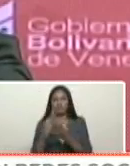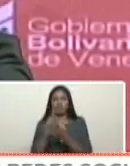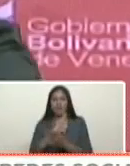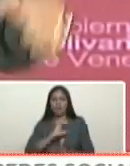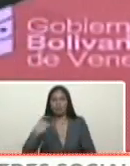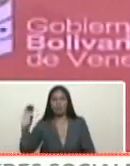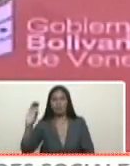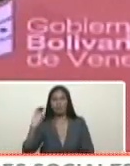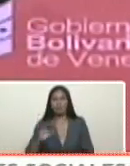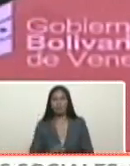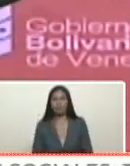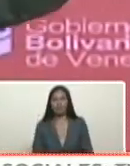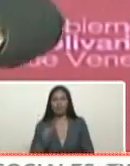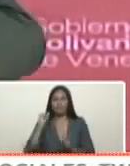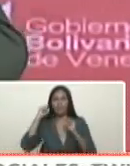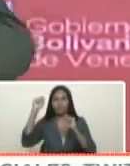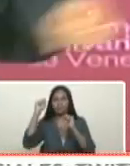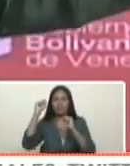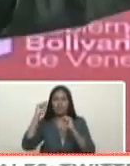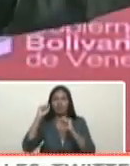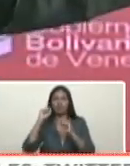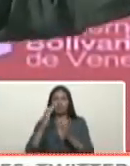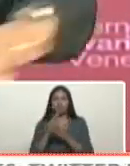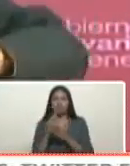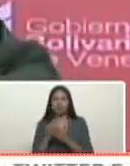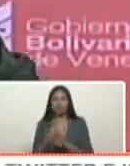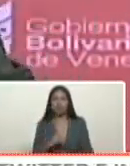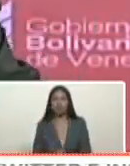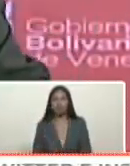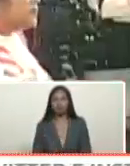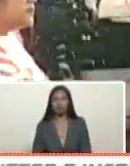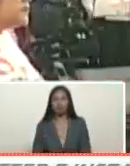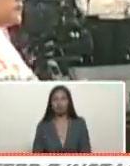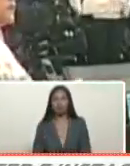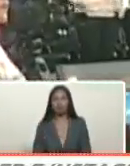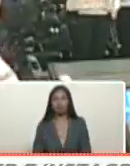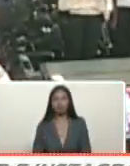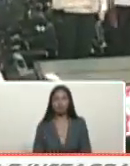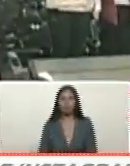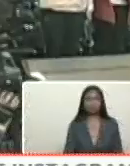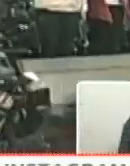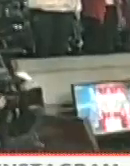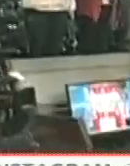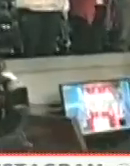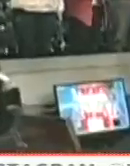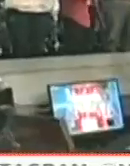patria! ¡Venceremos, venceremos, venceremos!